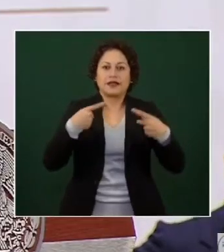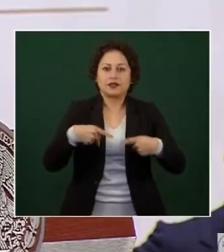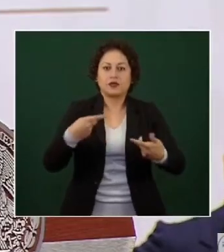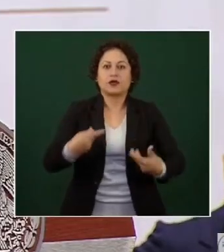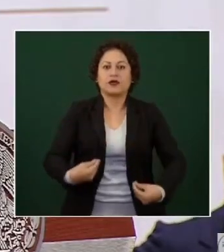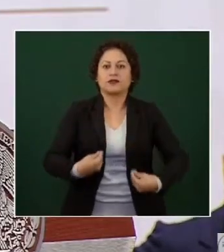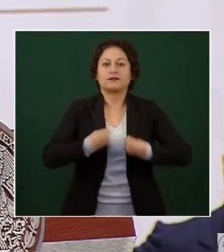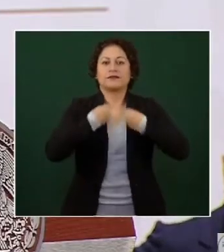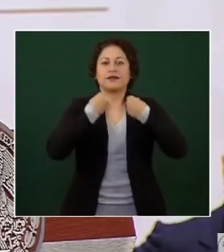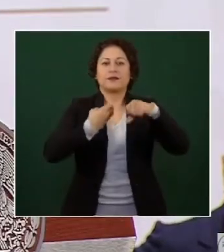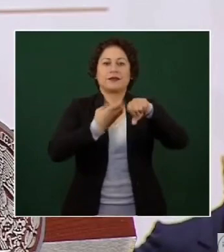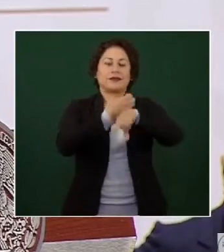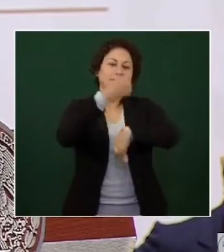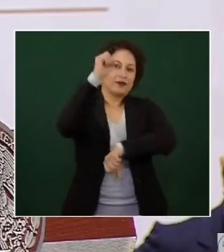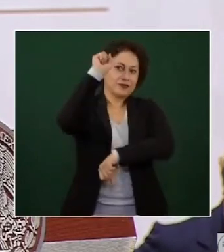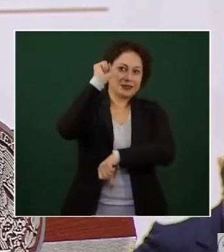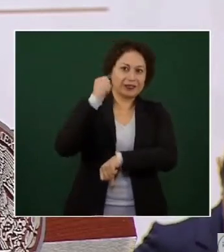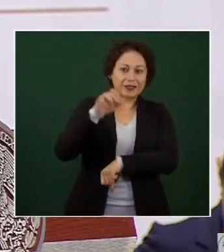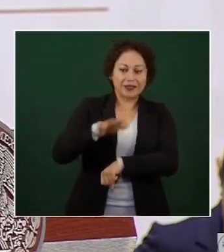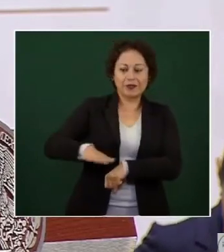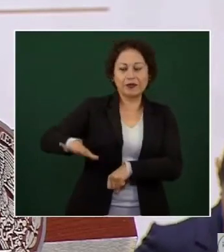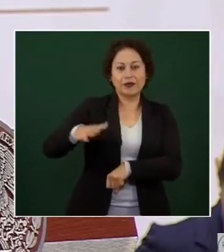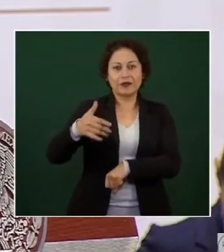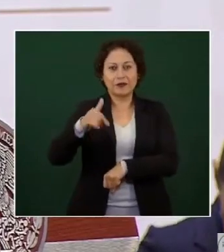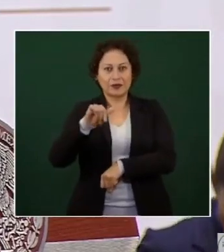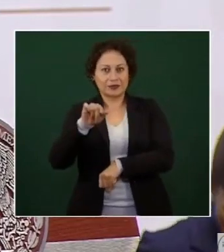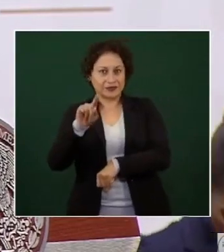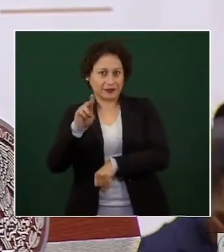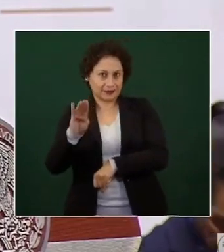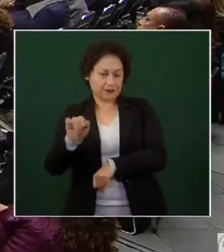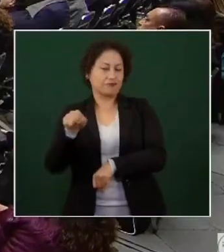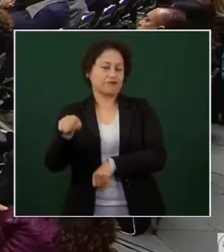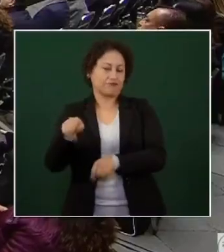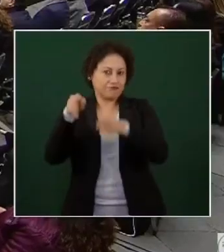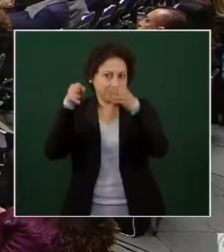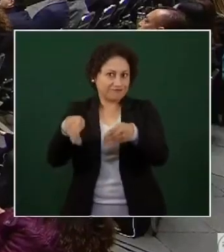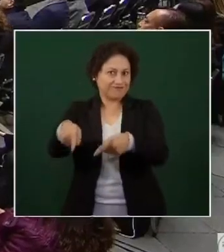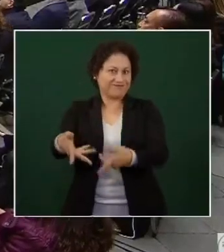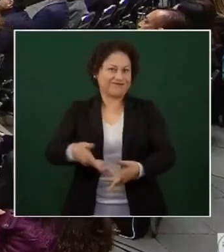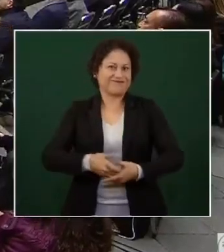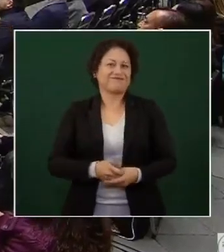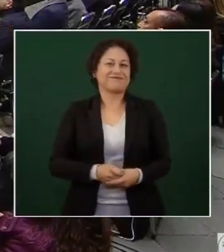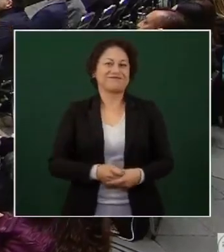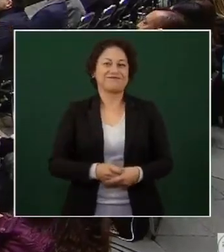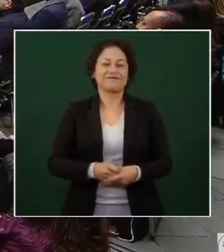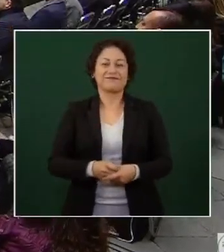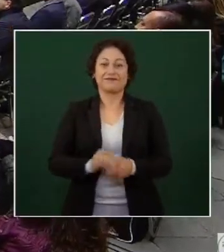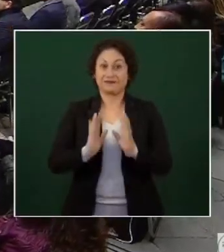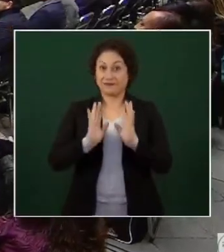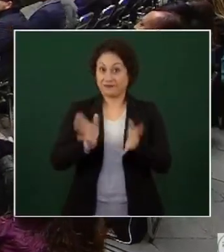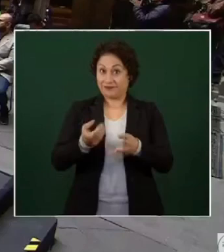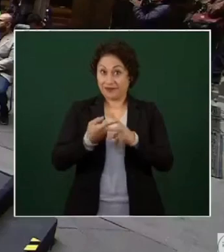de Sinaloa y de Guasave en particular. Ahora sí, empezamos